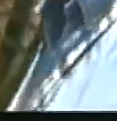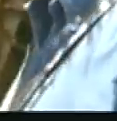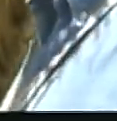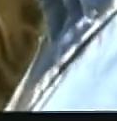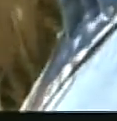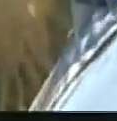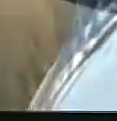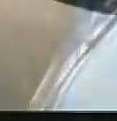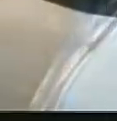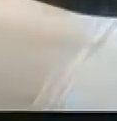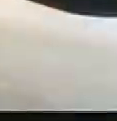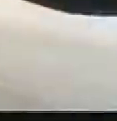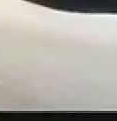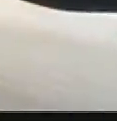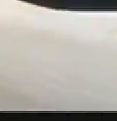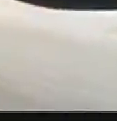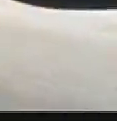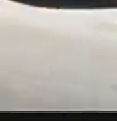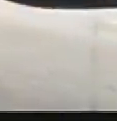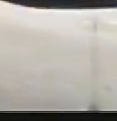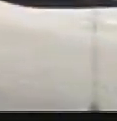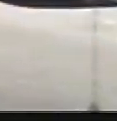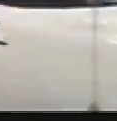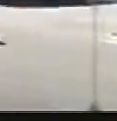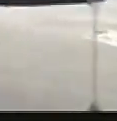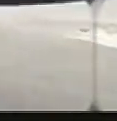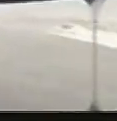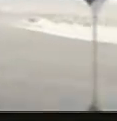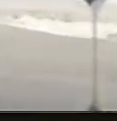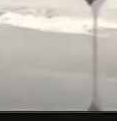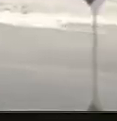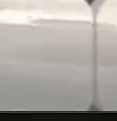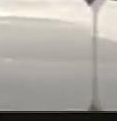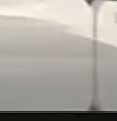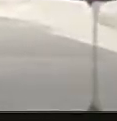cuando éramos chavos. Indestructible.